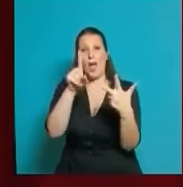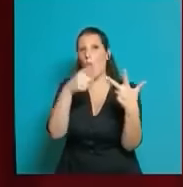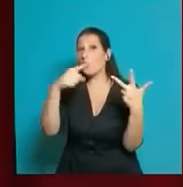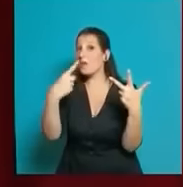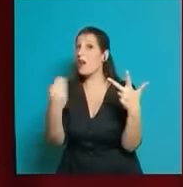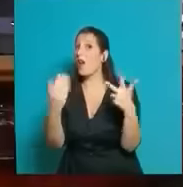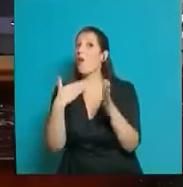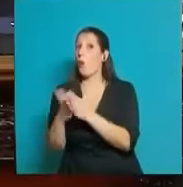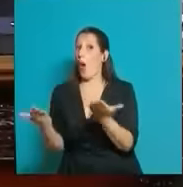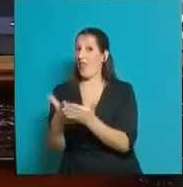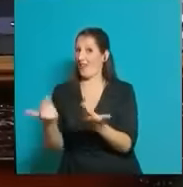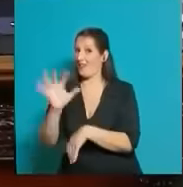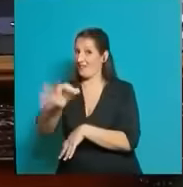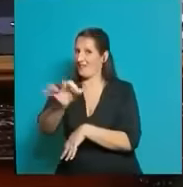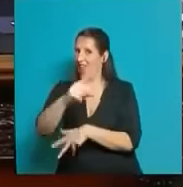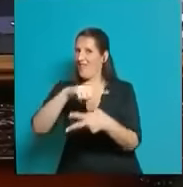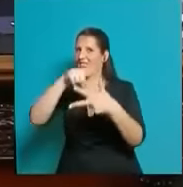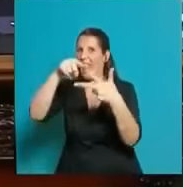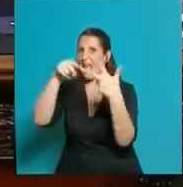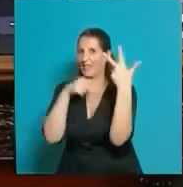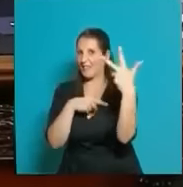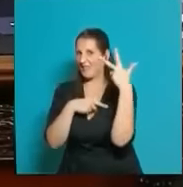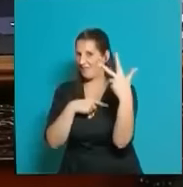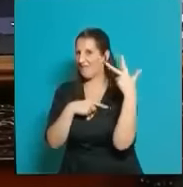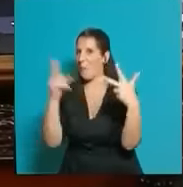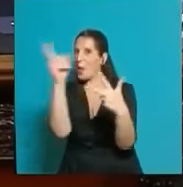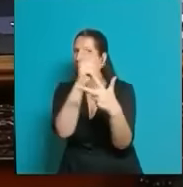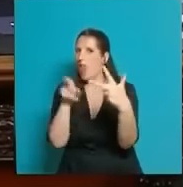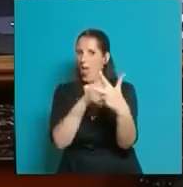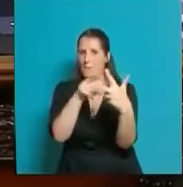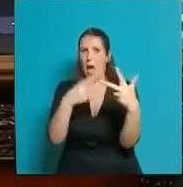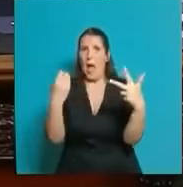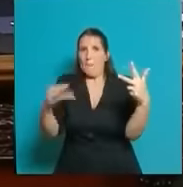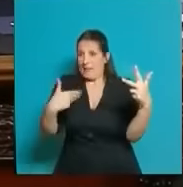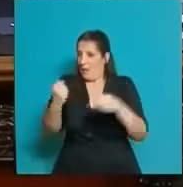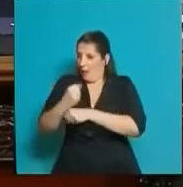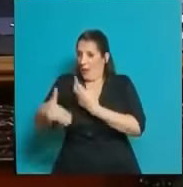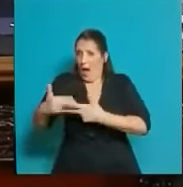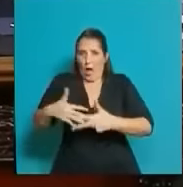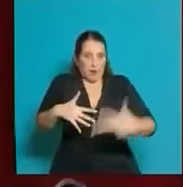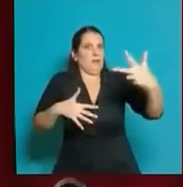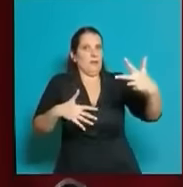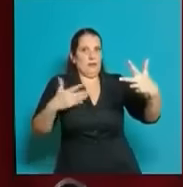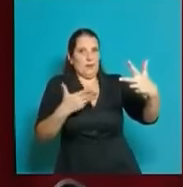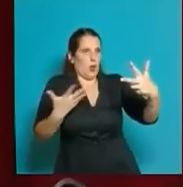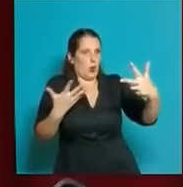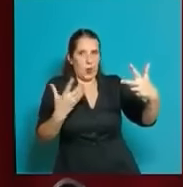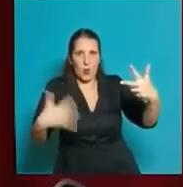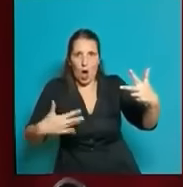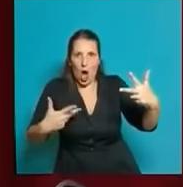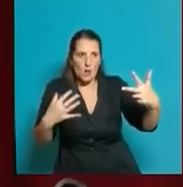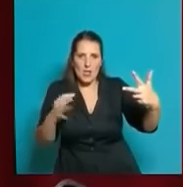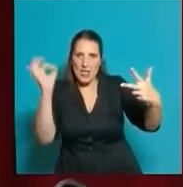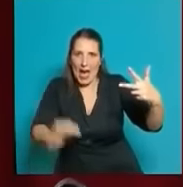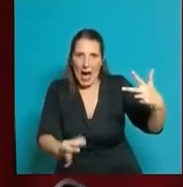cuadernos. Todo nos agarró a mitad camino, porque recién estábamos saliendo, porque no estábamos llegando a